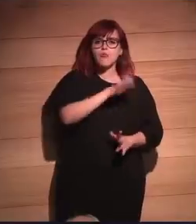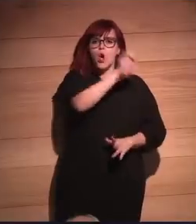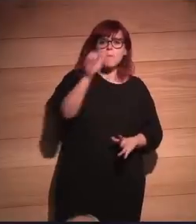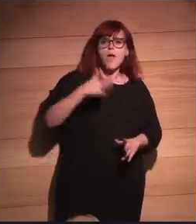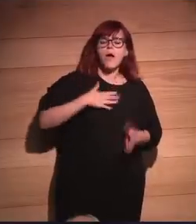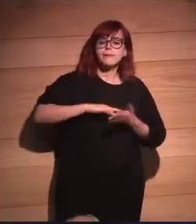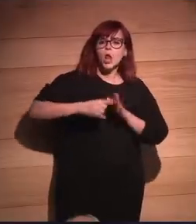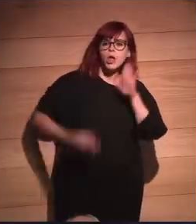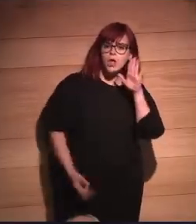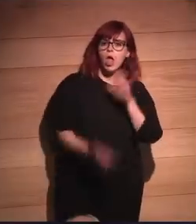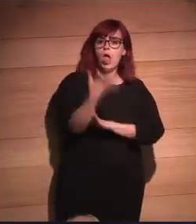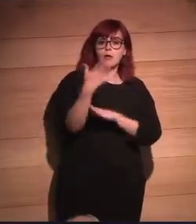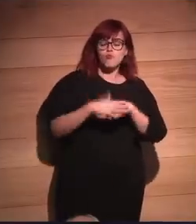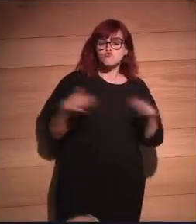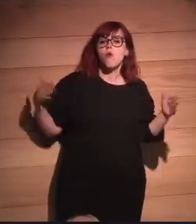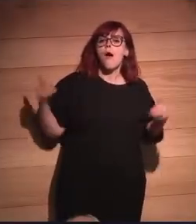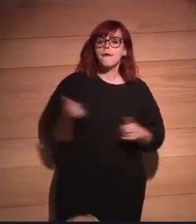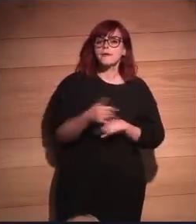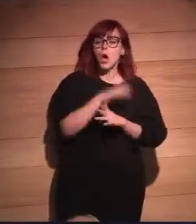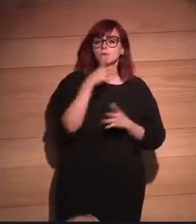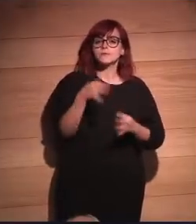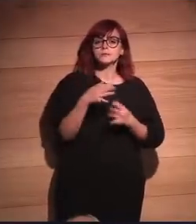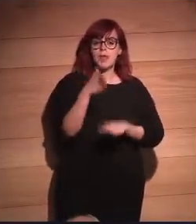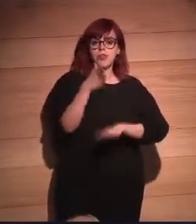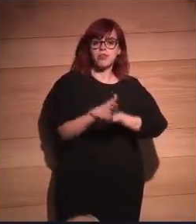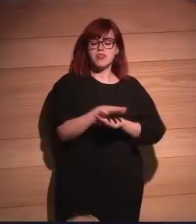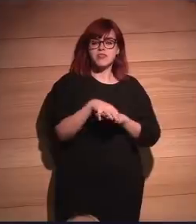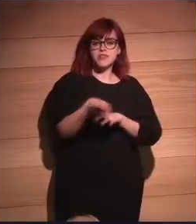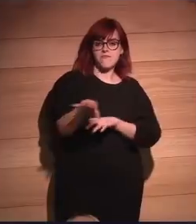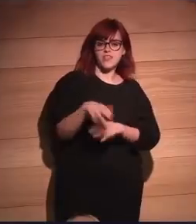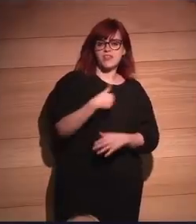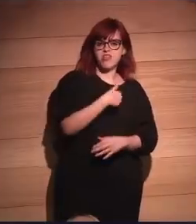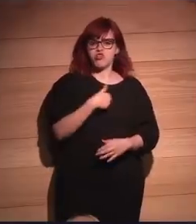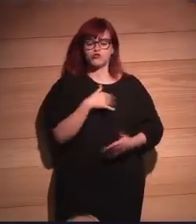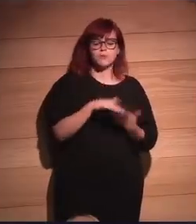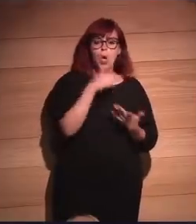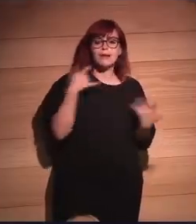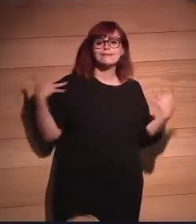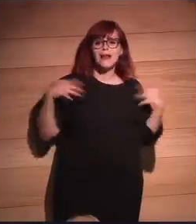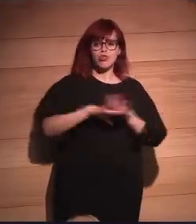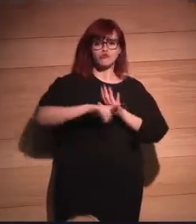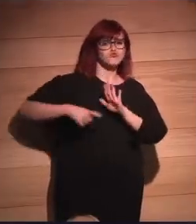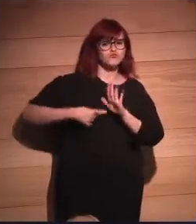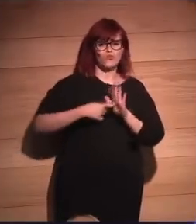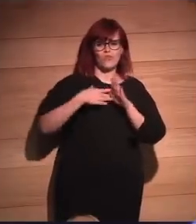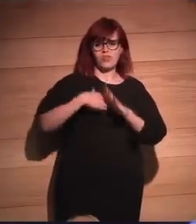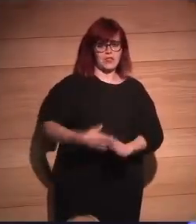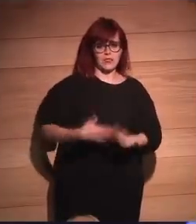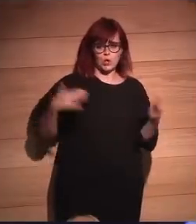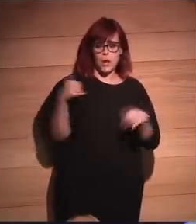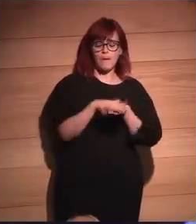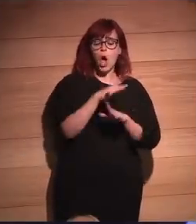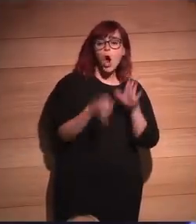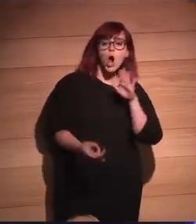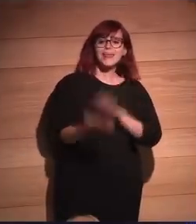europea. Y no la tenemos porque estamos divididos, porque no hemos logrado la integración suficiente. ¿Cuál fue la razón